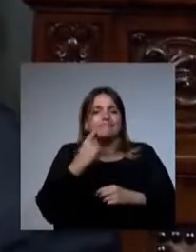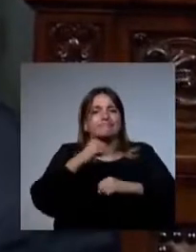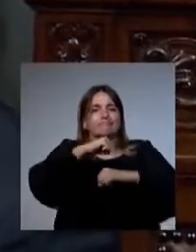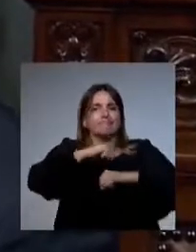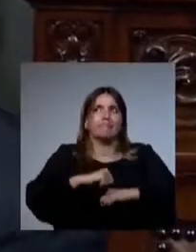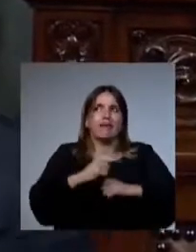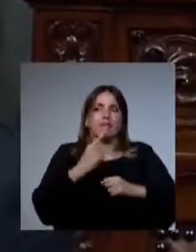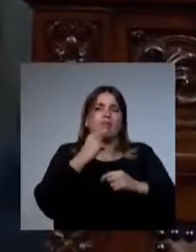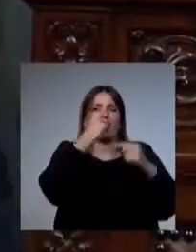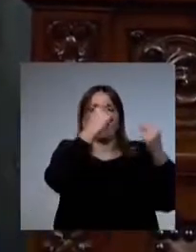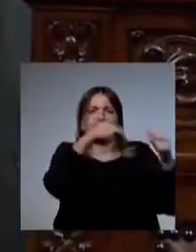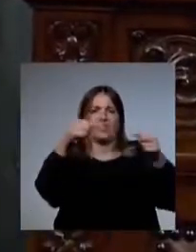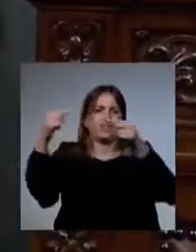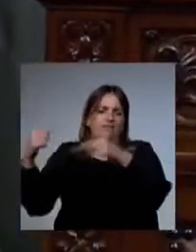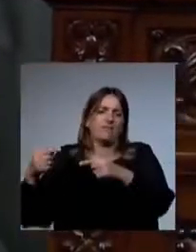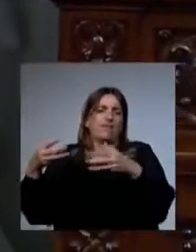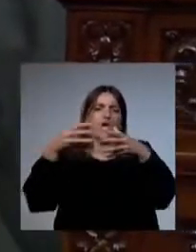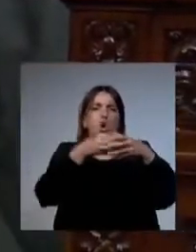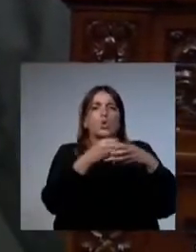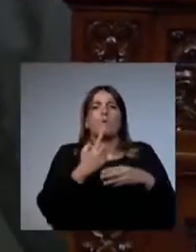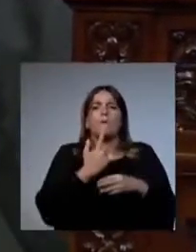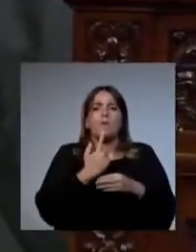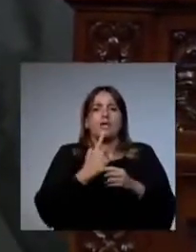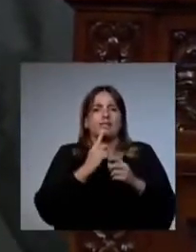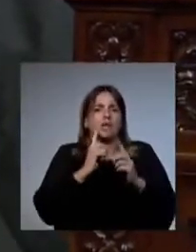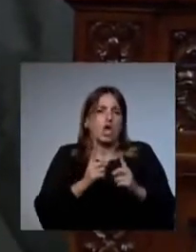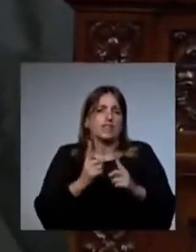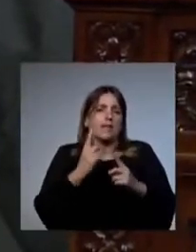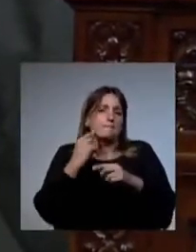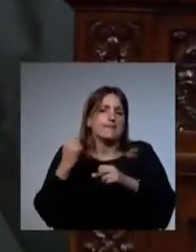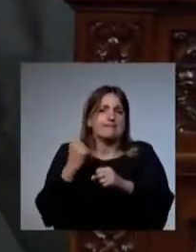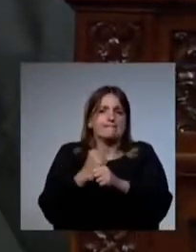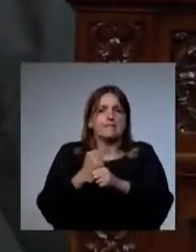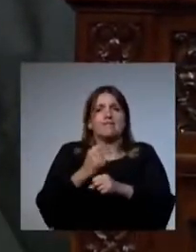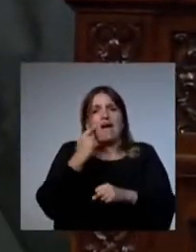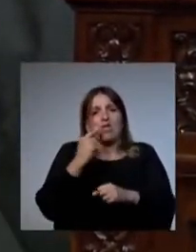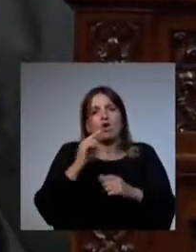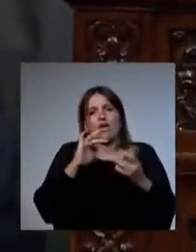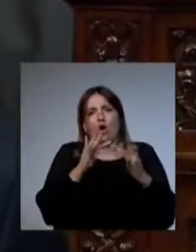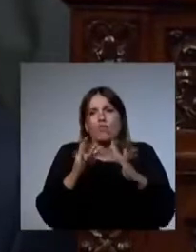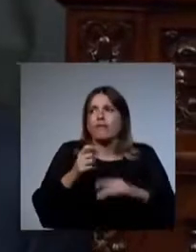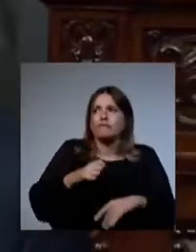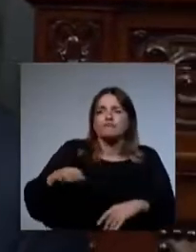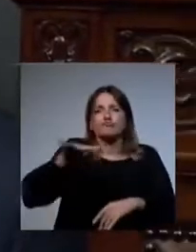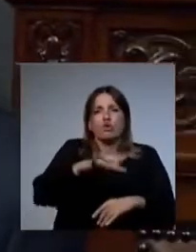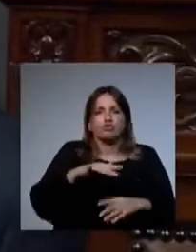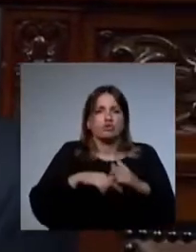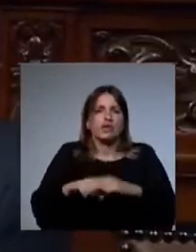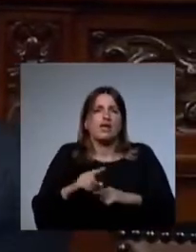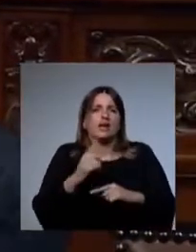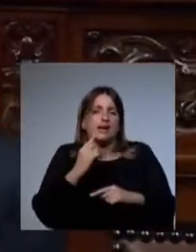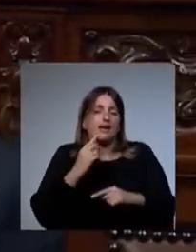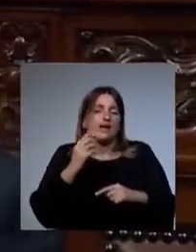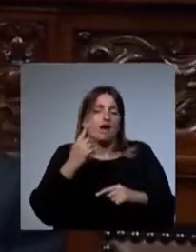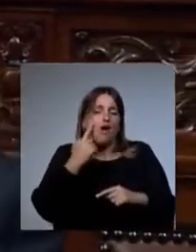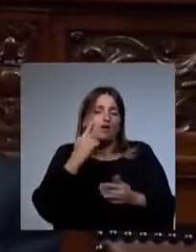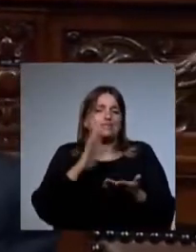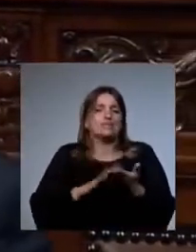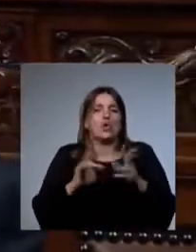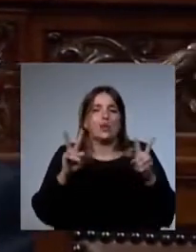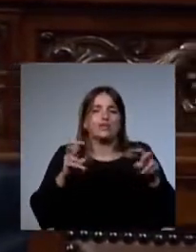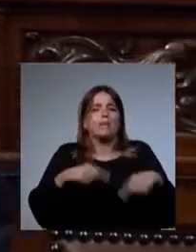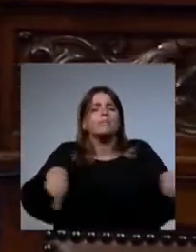con los distintos partidos políticos y agentes sociales que tienen que ver con el tema. Tenemos la